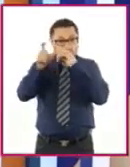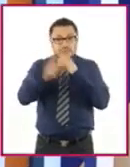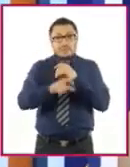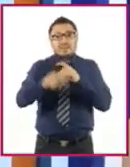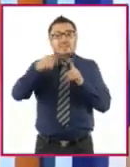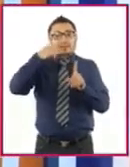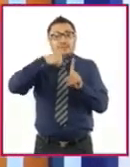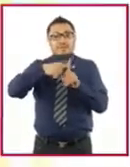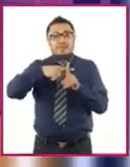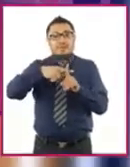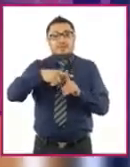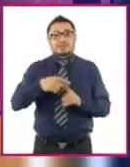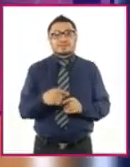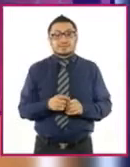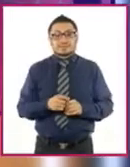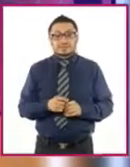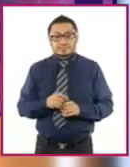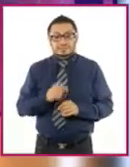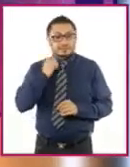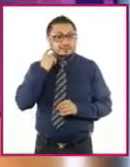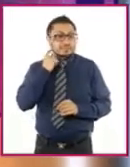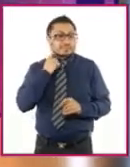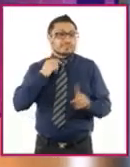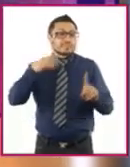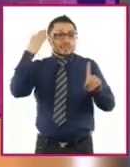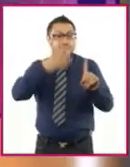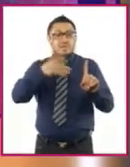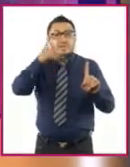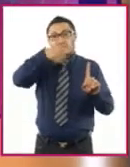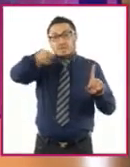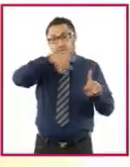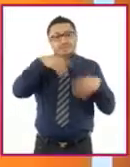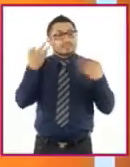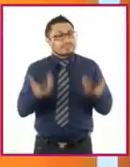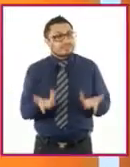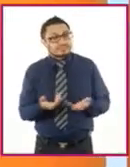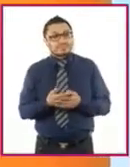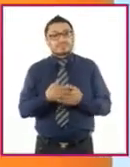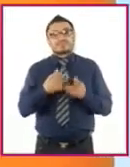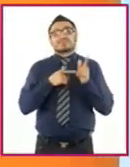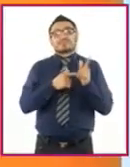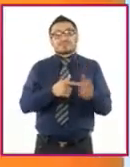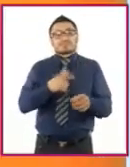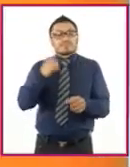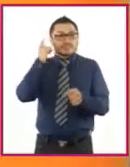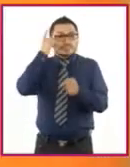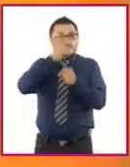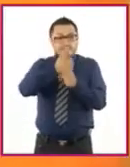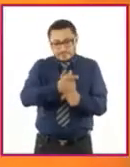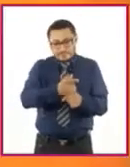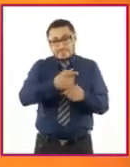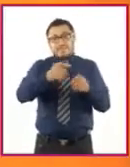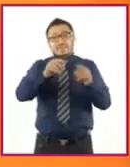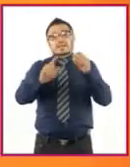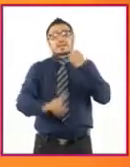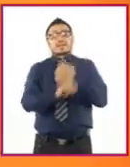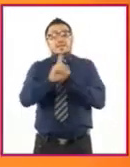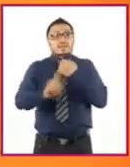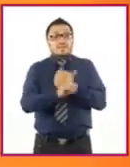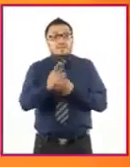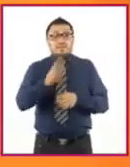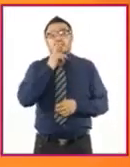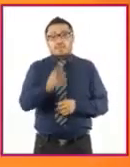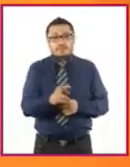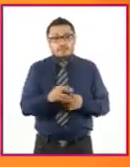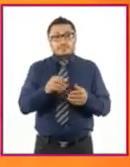D. El reto para ustedes, alumnas y alumnos, será plantear un problema que se resuelva